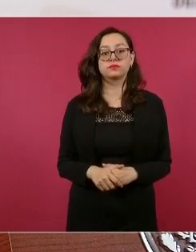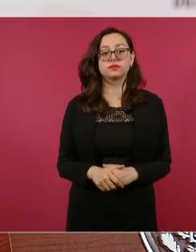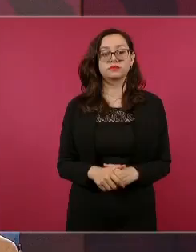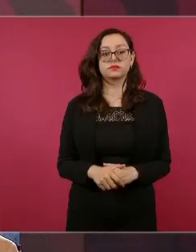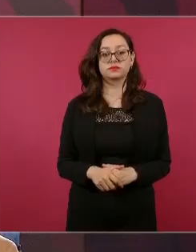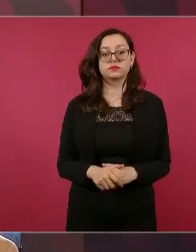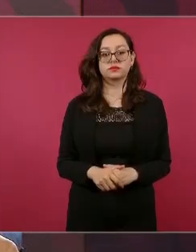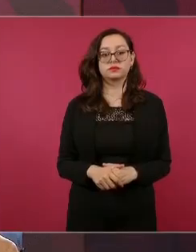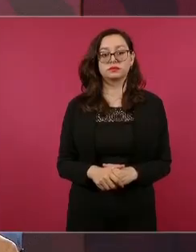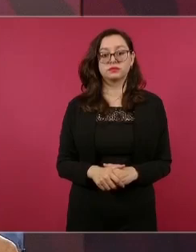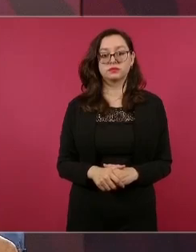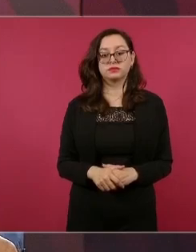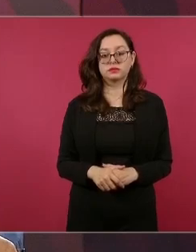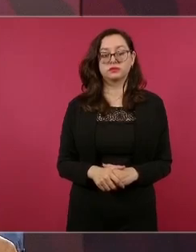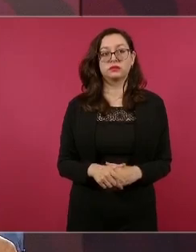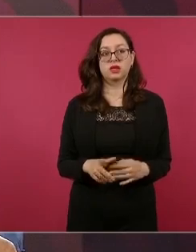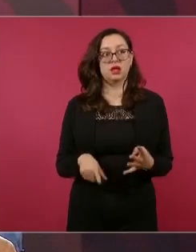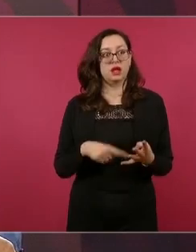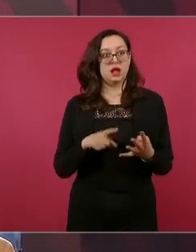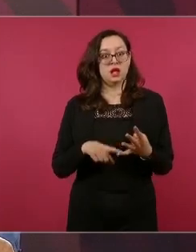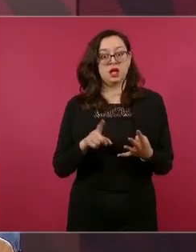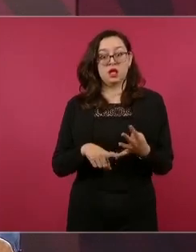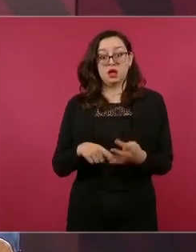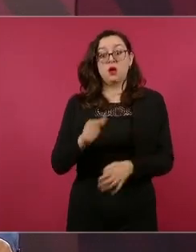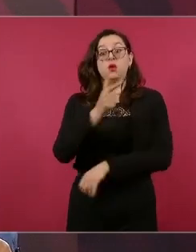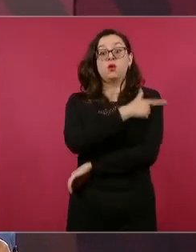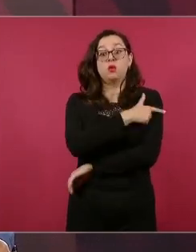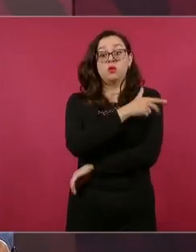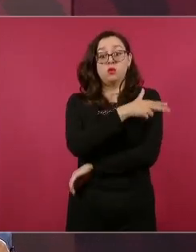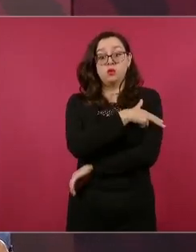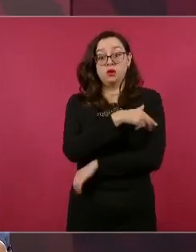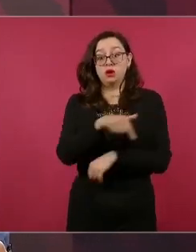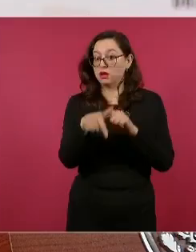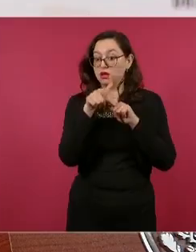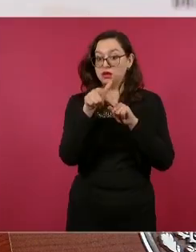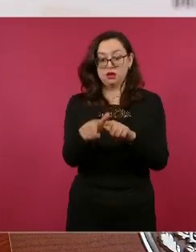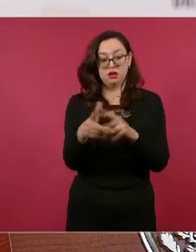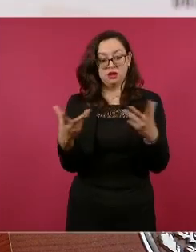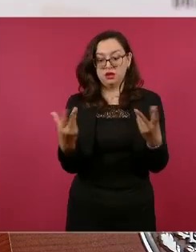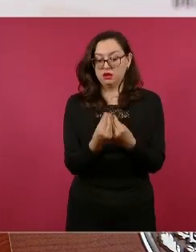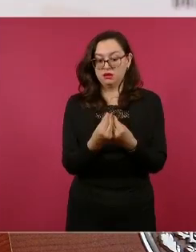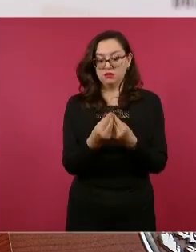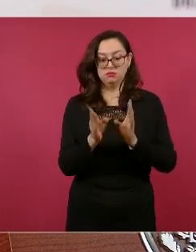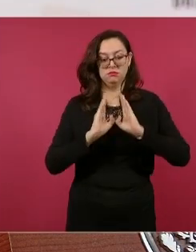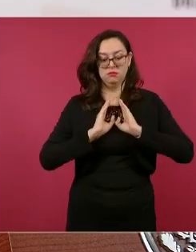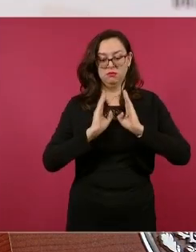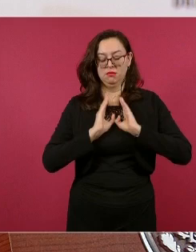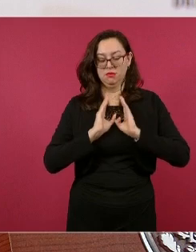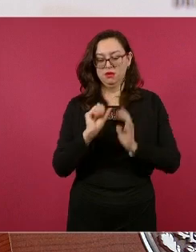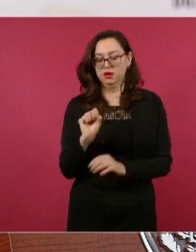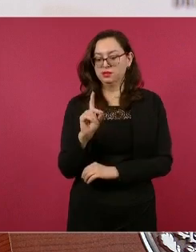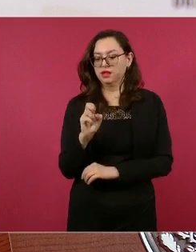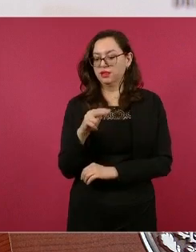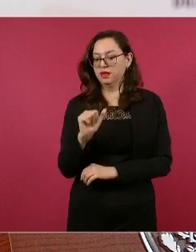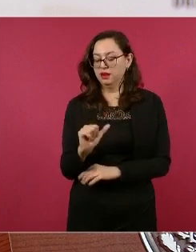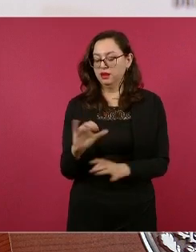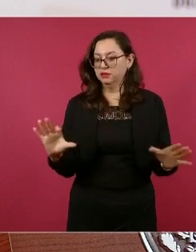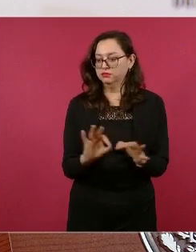Está el que la Guardia Nacional pase a formar parte de la Secretaría de la Defensa.